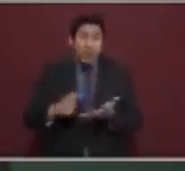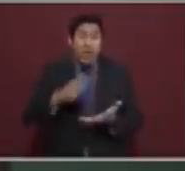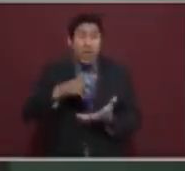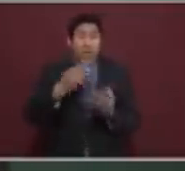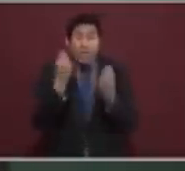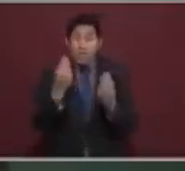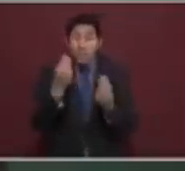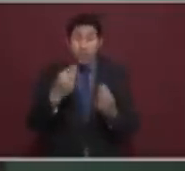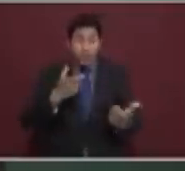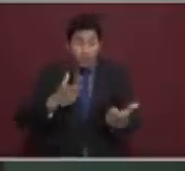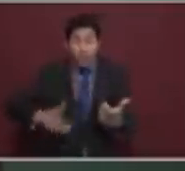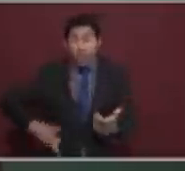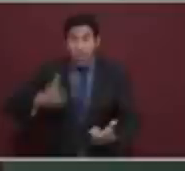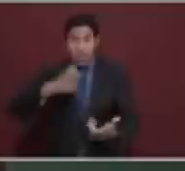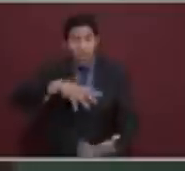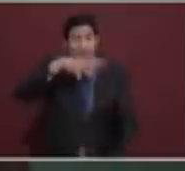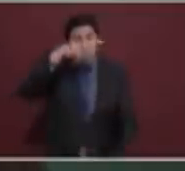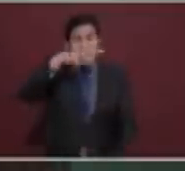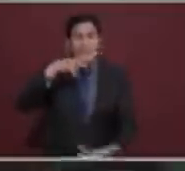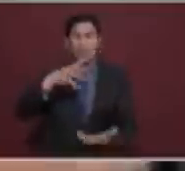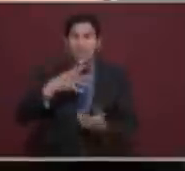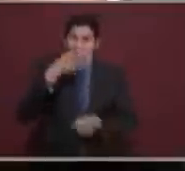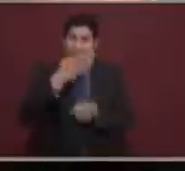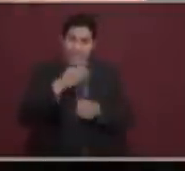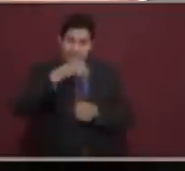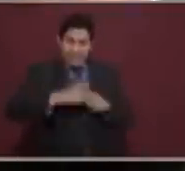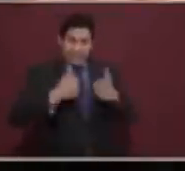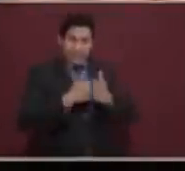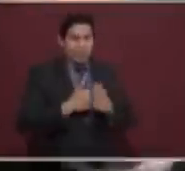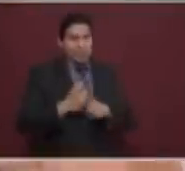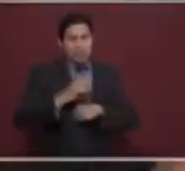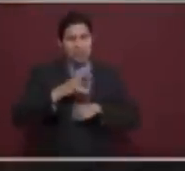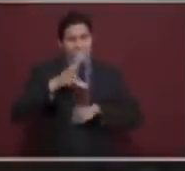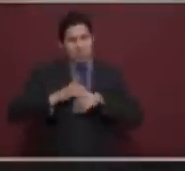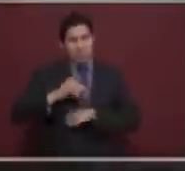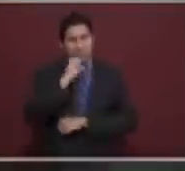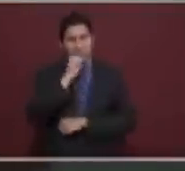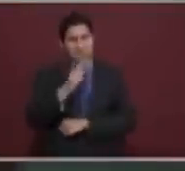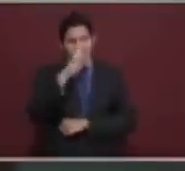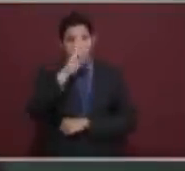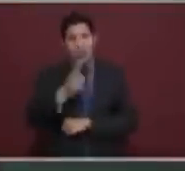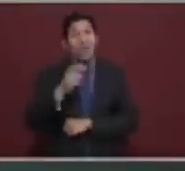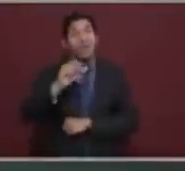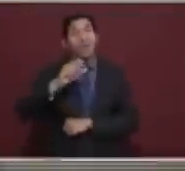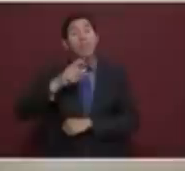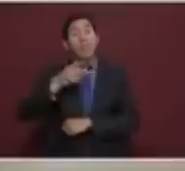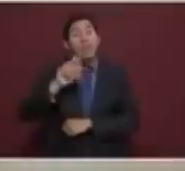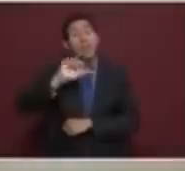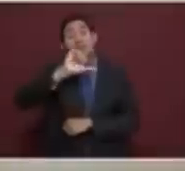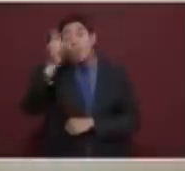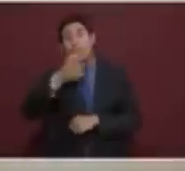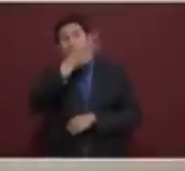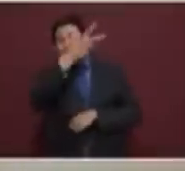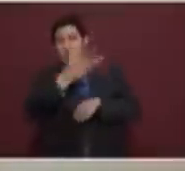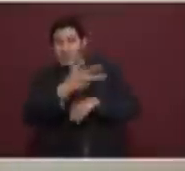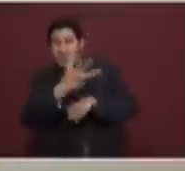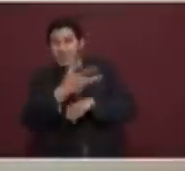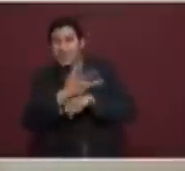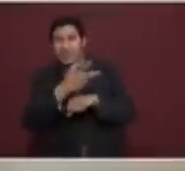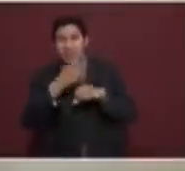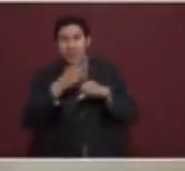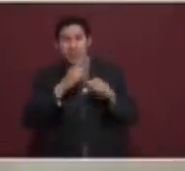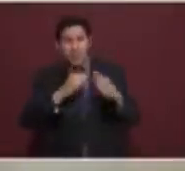ahora ya no es posible en la zona fronteriza pero en los estados de la unión americana que no son